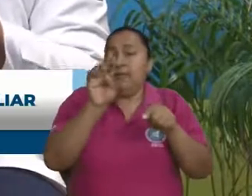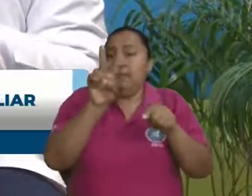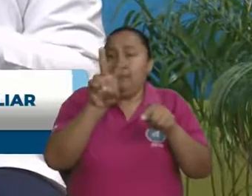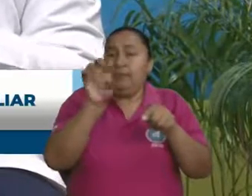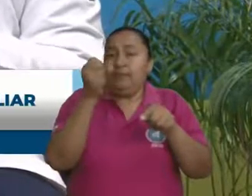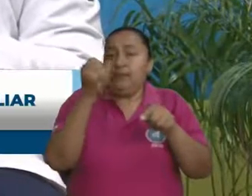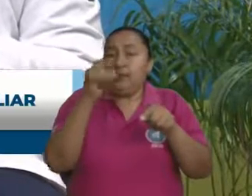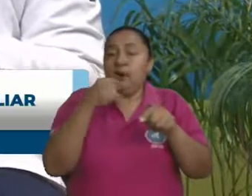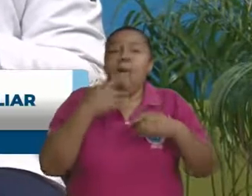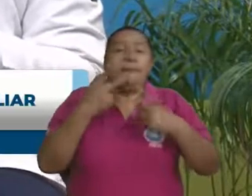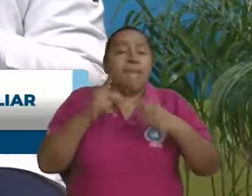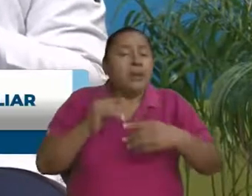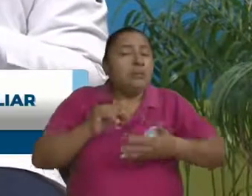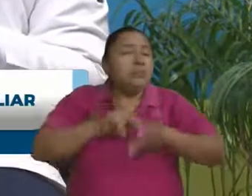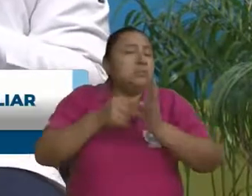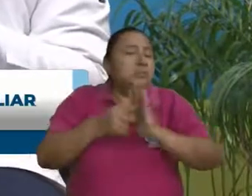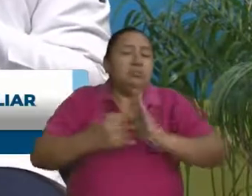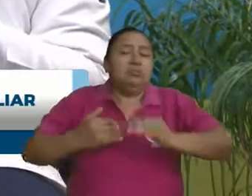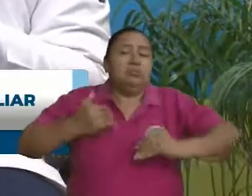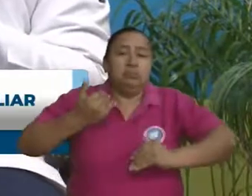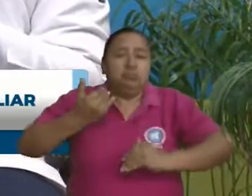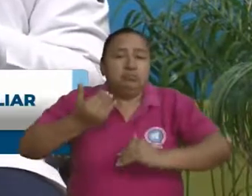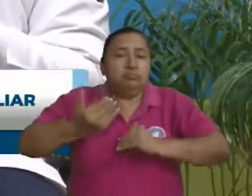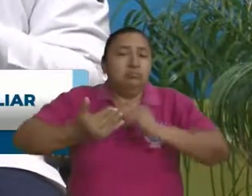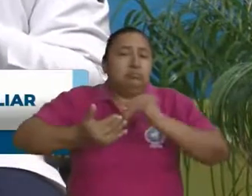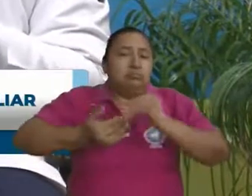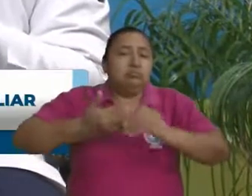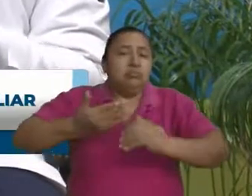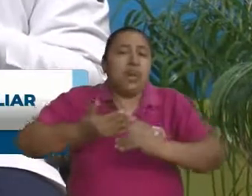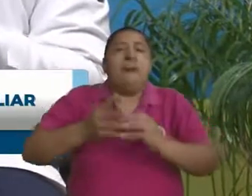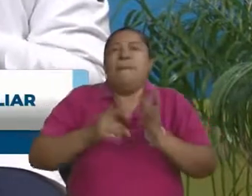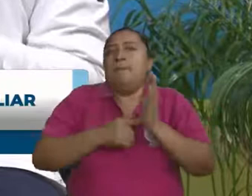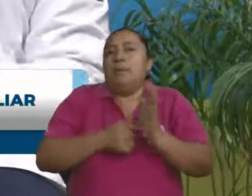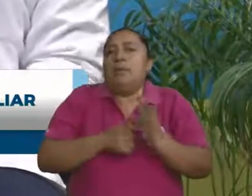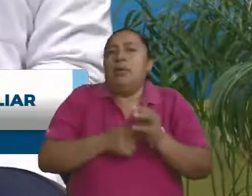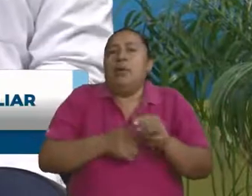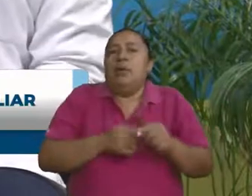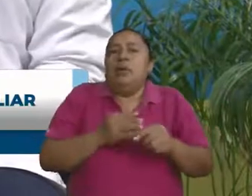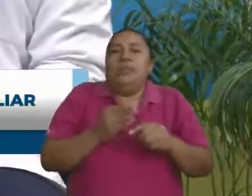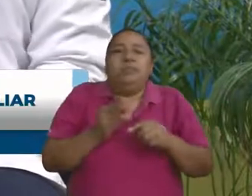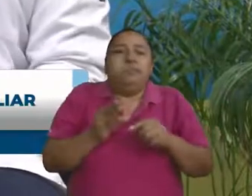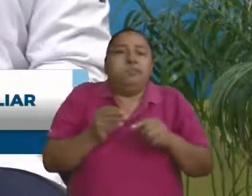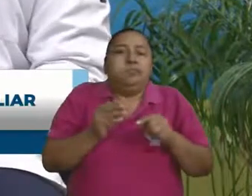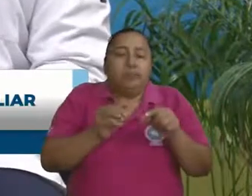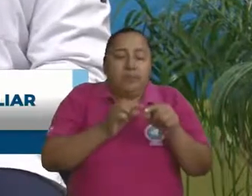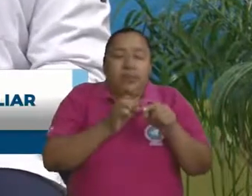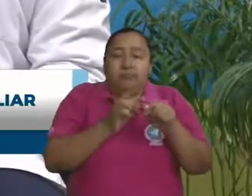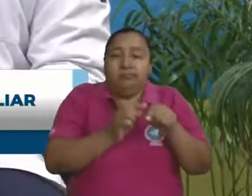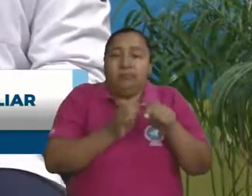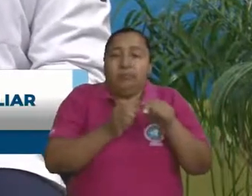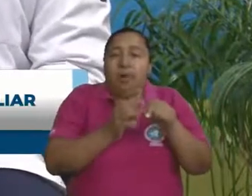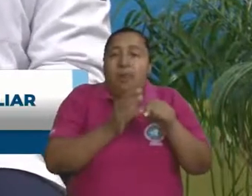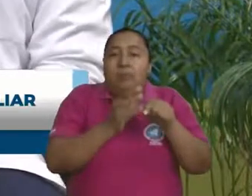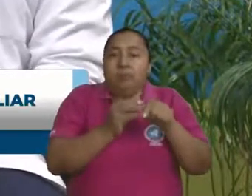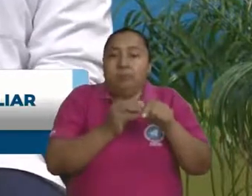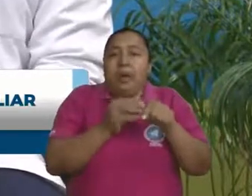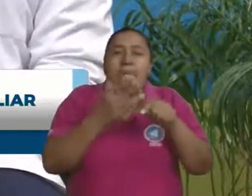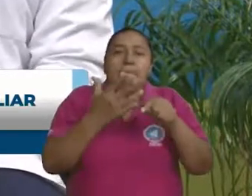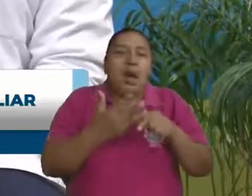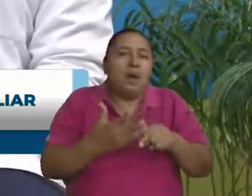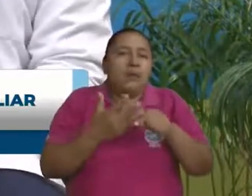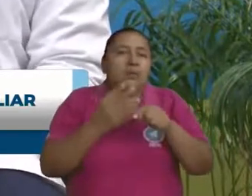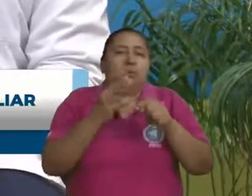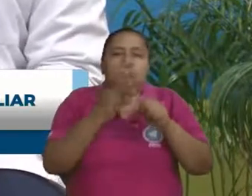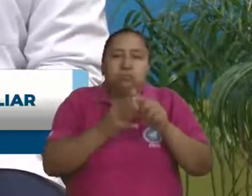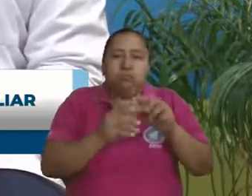a medida que avanza la edad, la liquidez, por así decirlo, el estado líquido de la vesícula tiende a espesarse aún más y